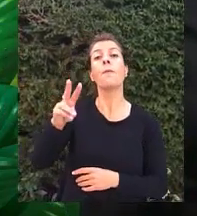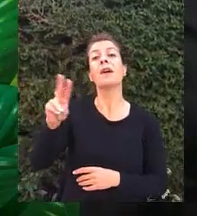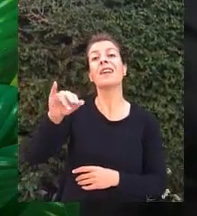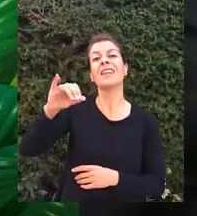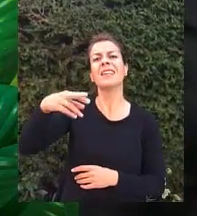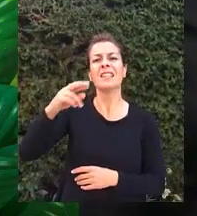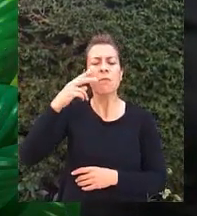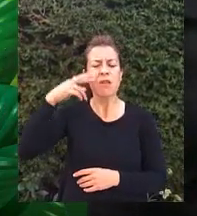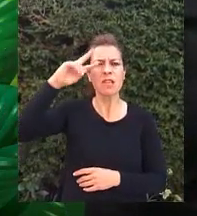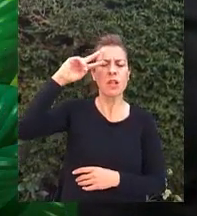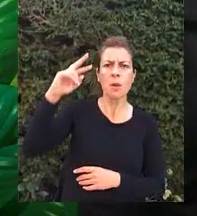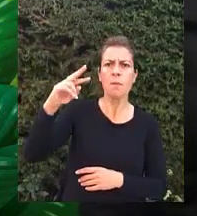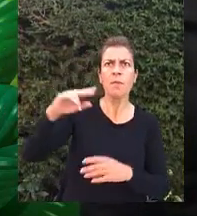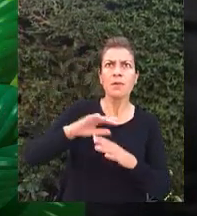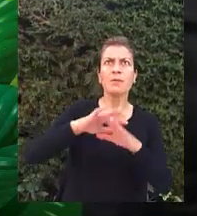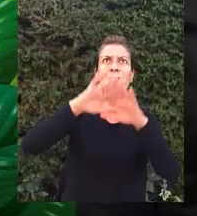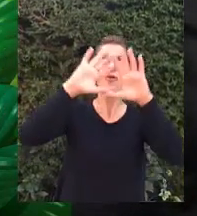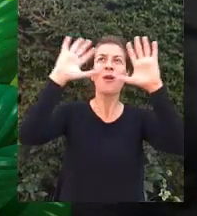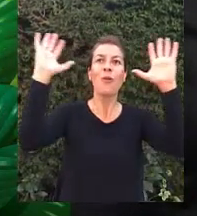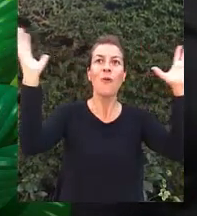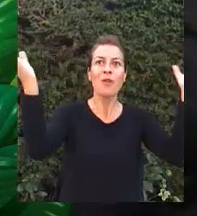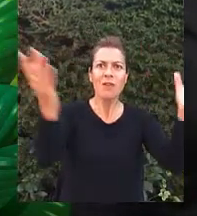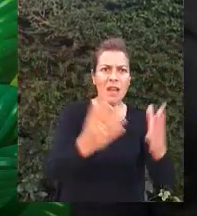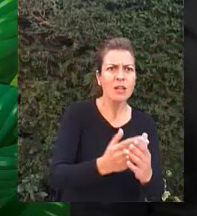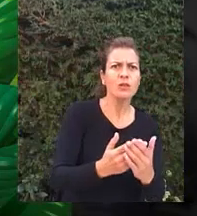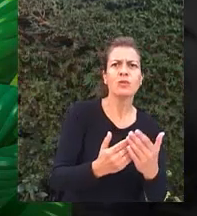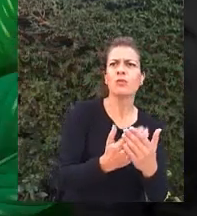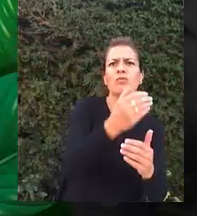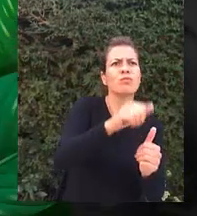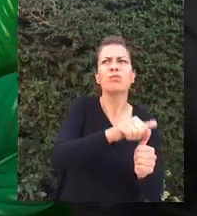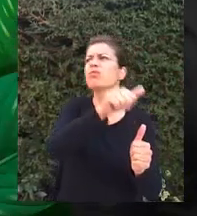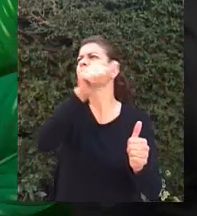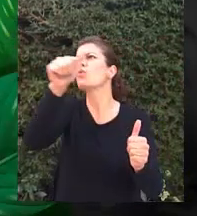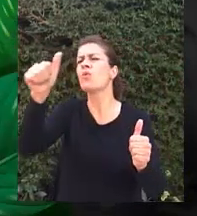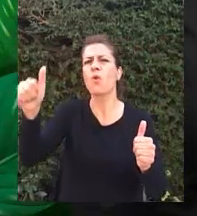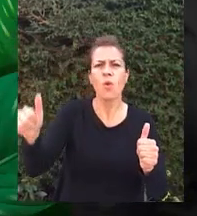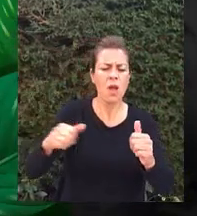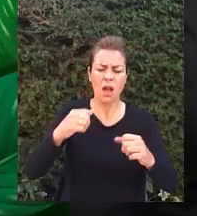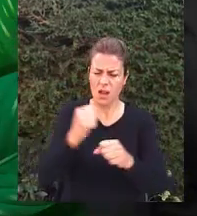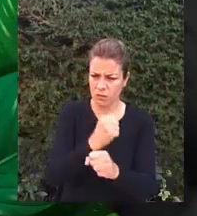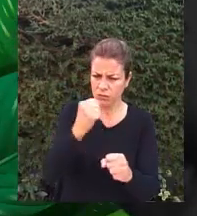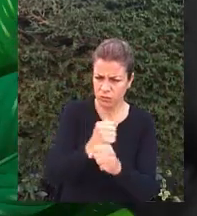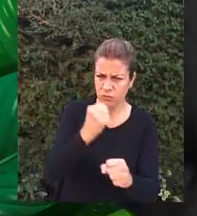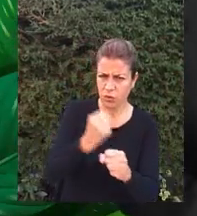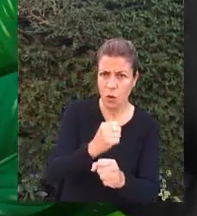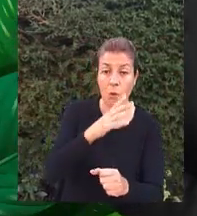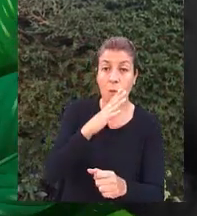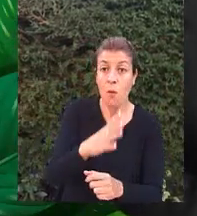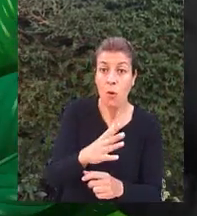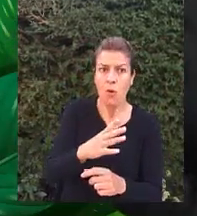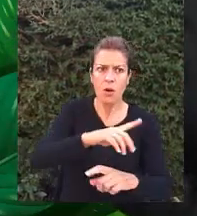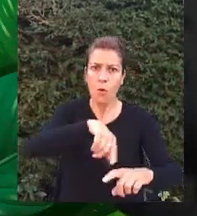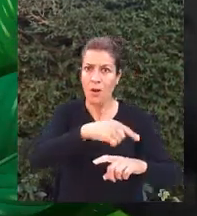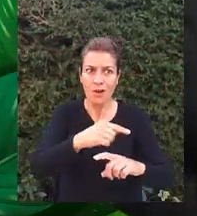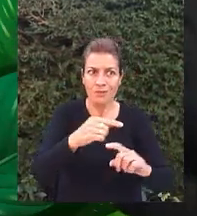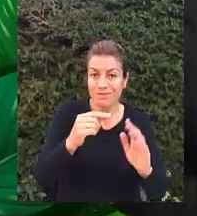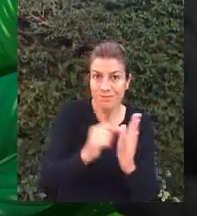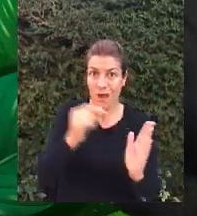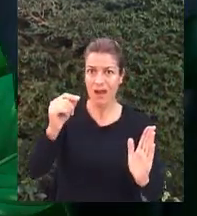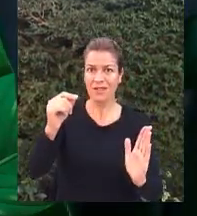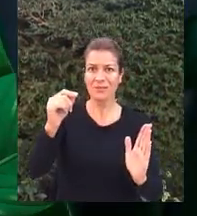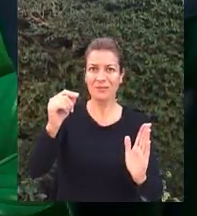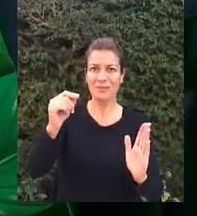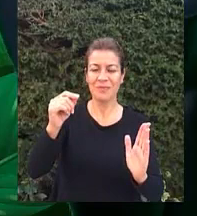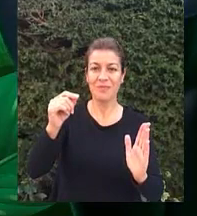rompió más las rejas del universo, trabajando mañana y noche, porque sabía que una hora tiene una muerte